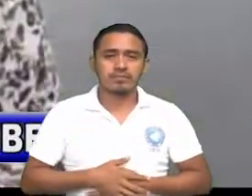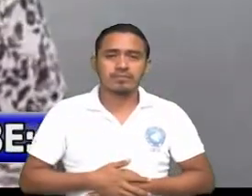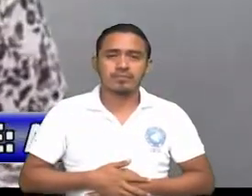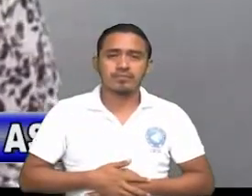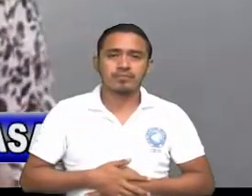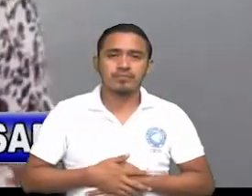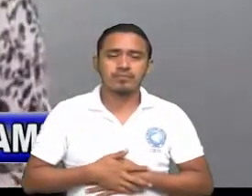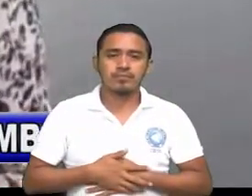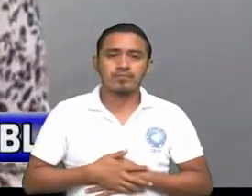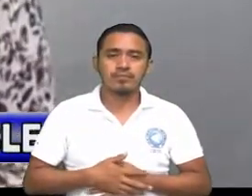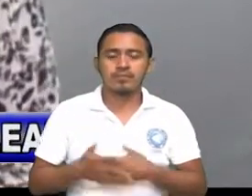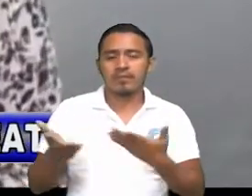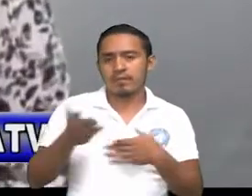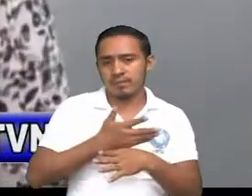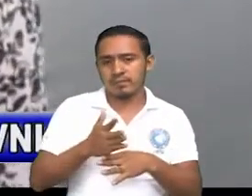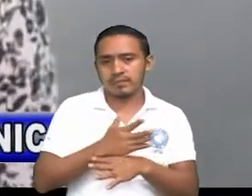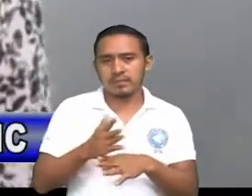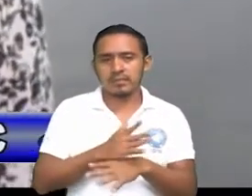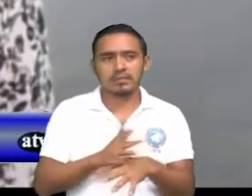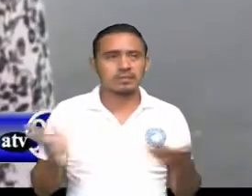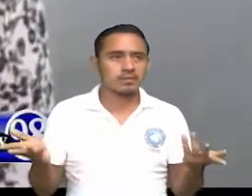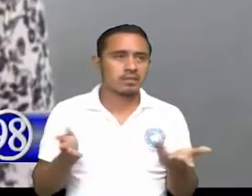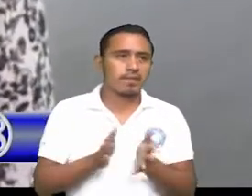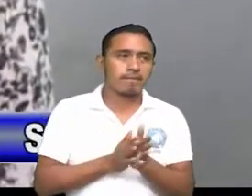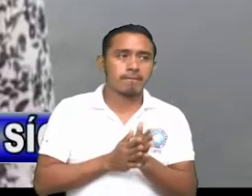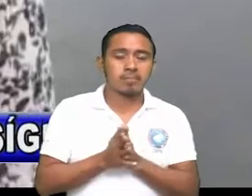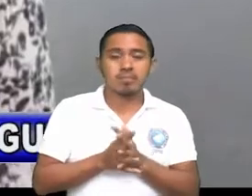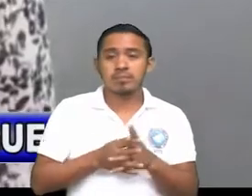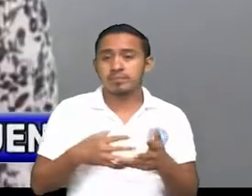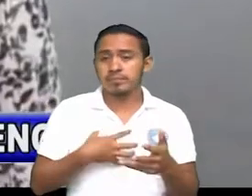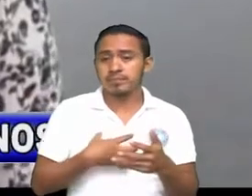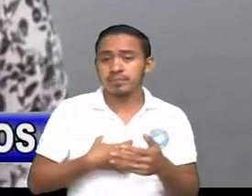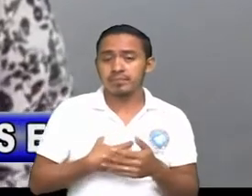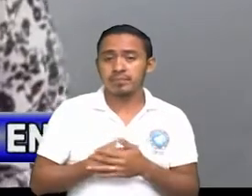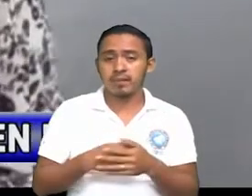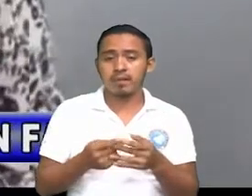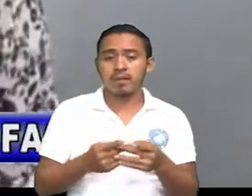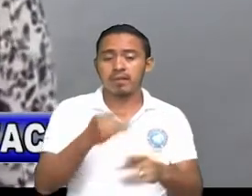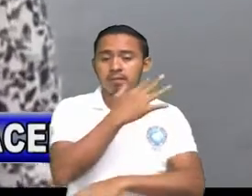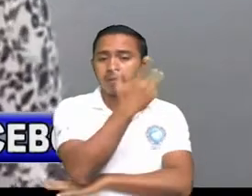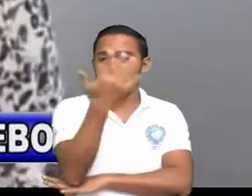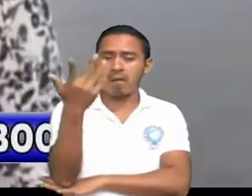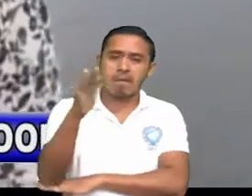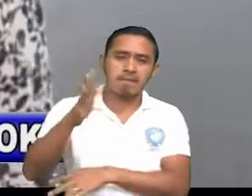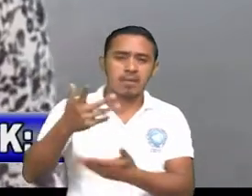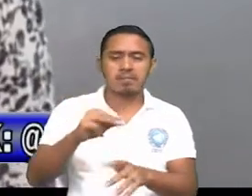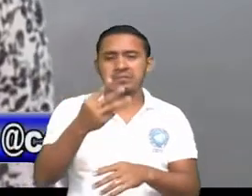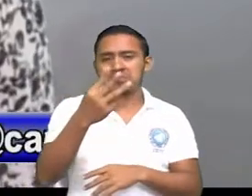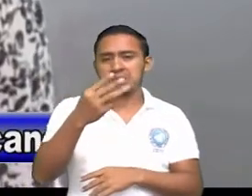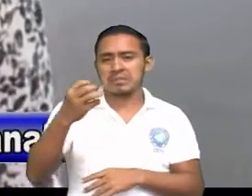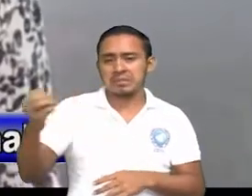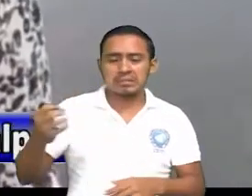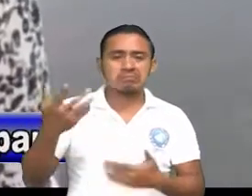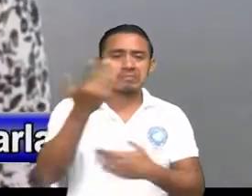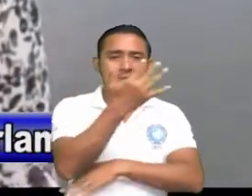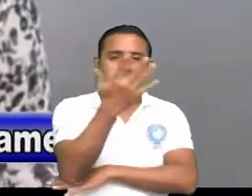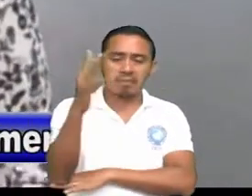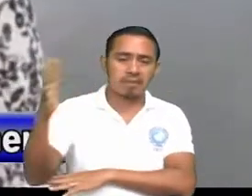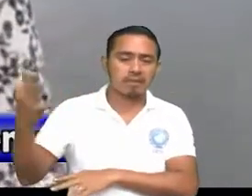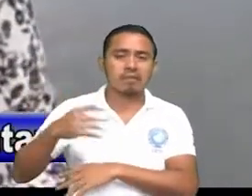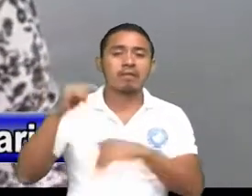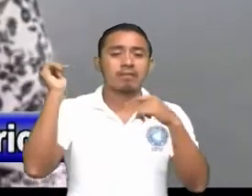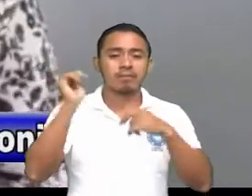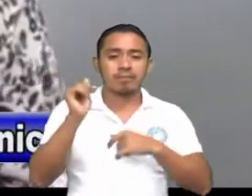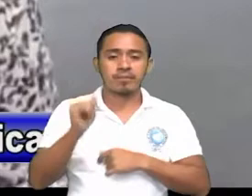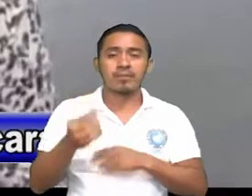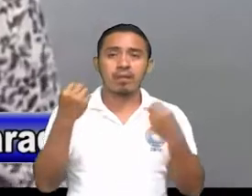una variedad de especies de plantas. Como 300 y pico especies de plantas y dentro de